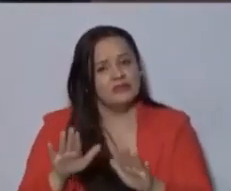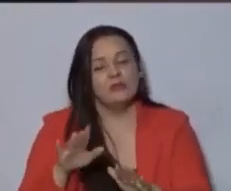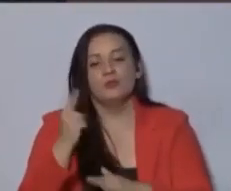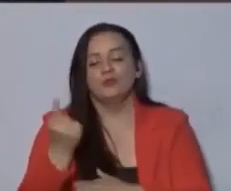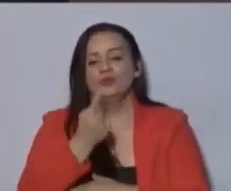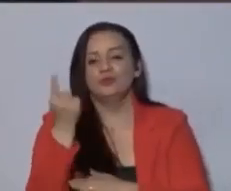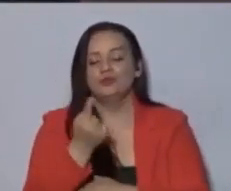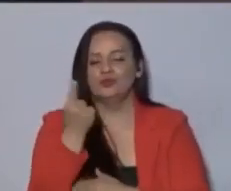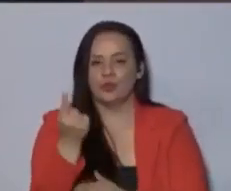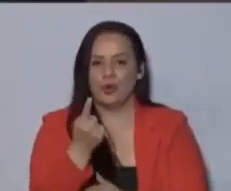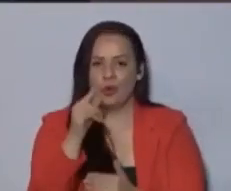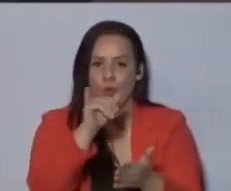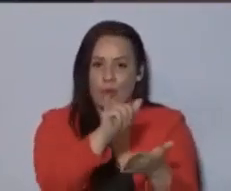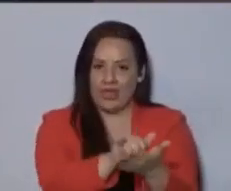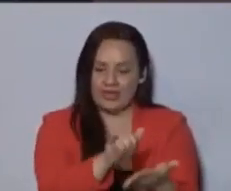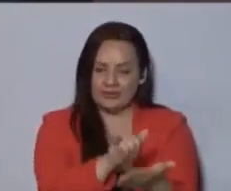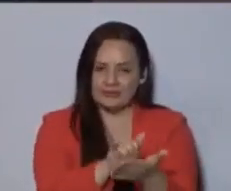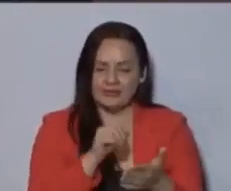Solo esa